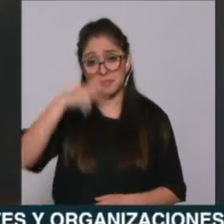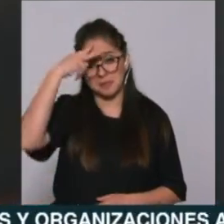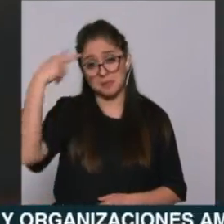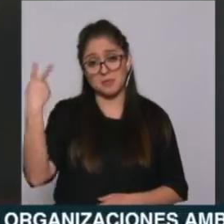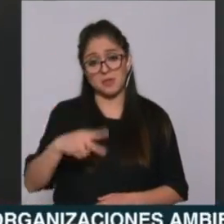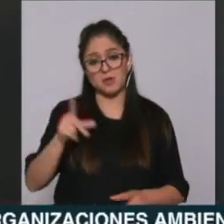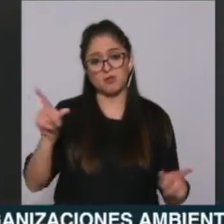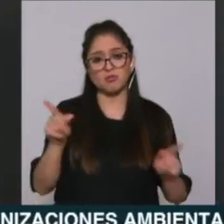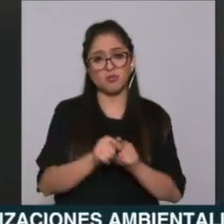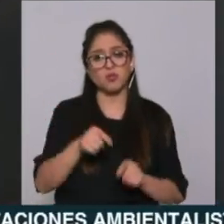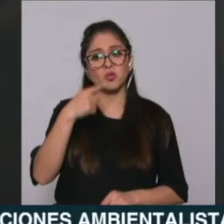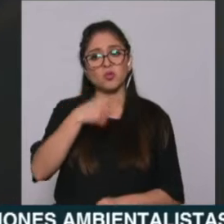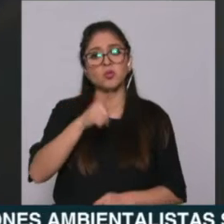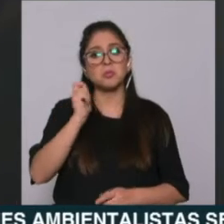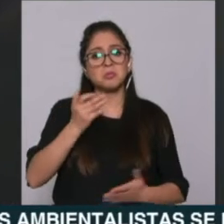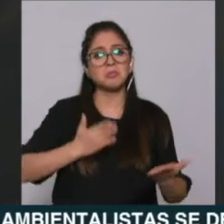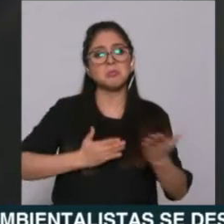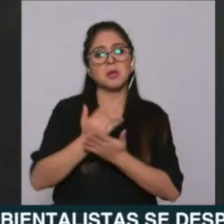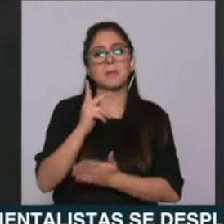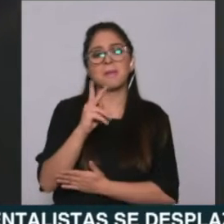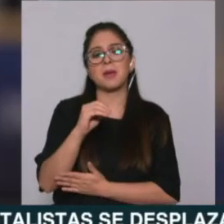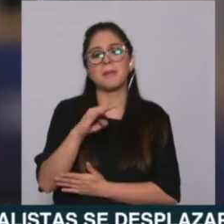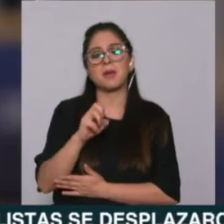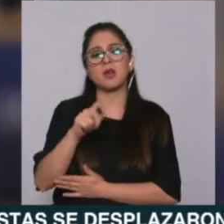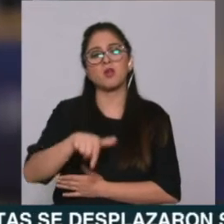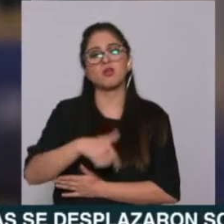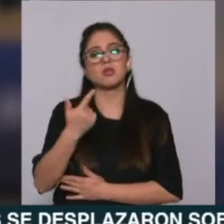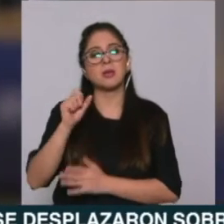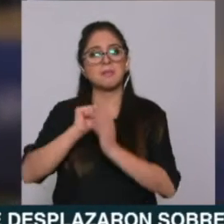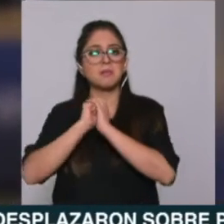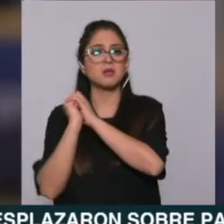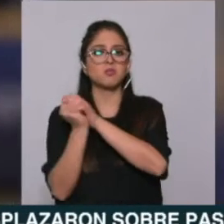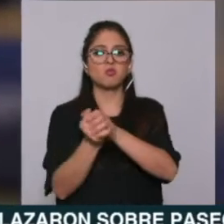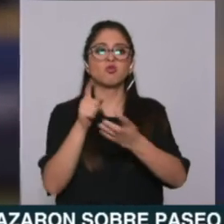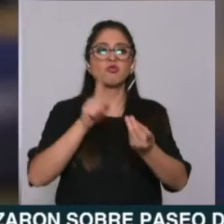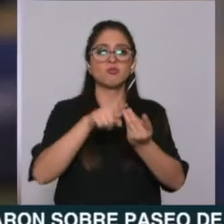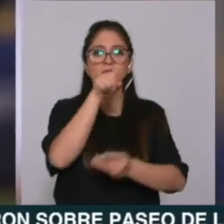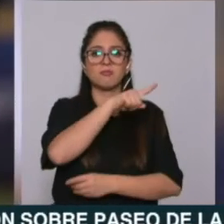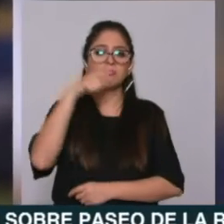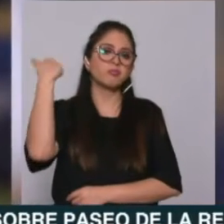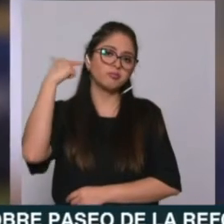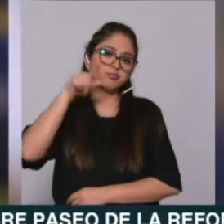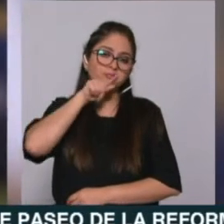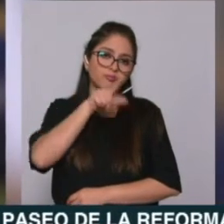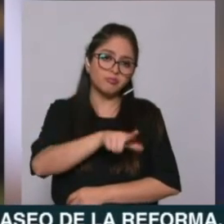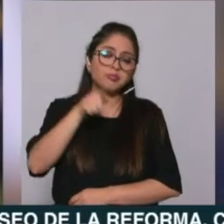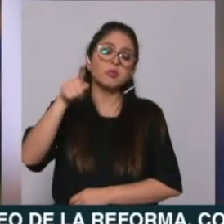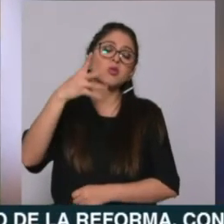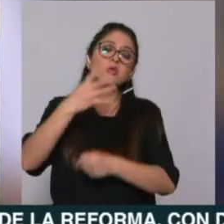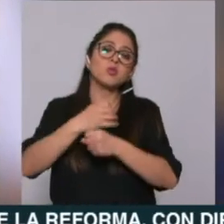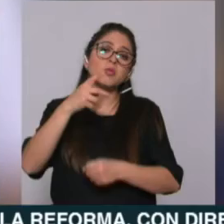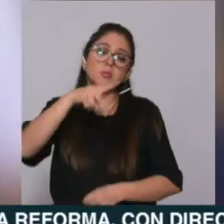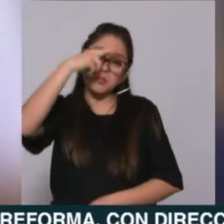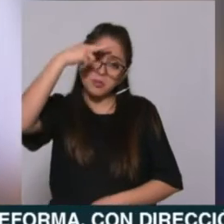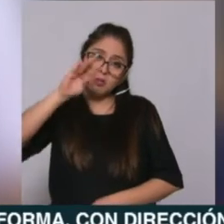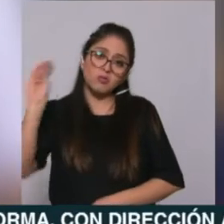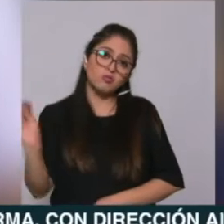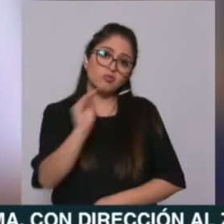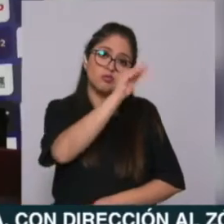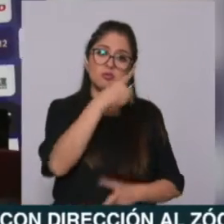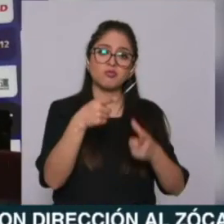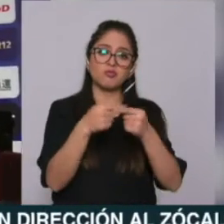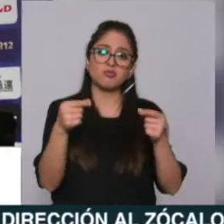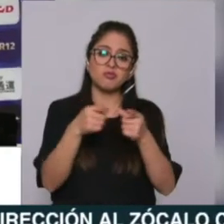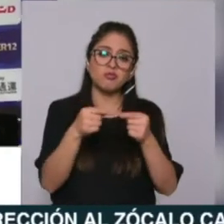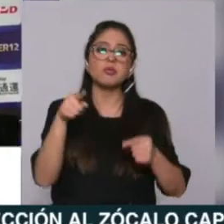México concluyó invicto su participación en el Premier 12 de béisbol que se disputó en Guadalajara, Jalisco. La novena mexicana viajará a Tokio, Japón, con